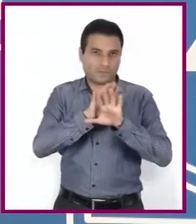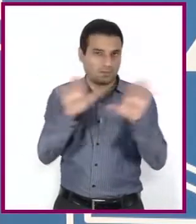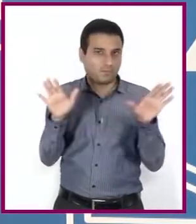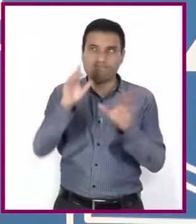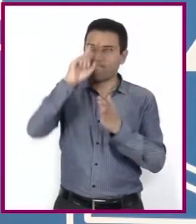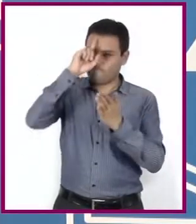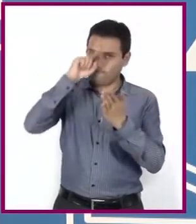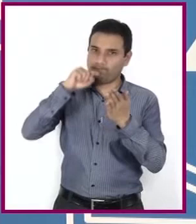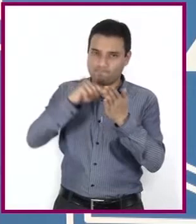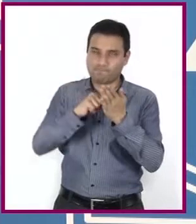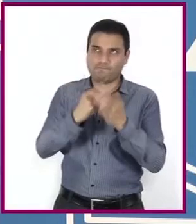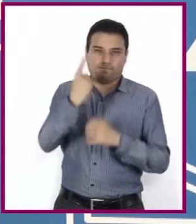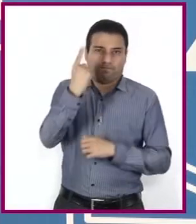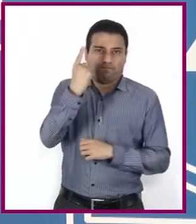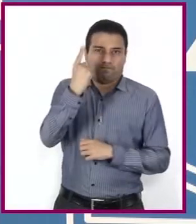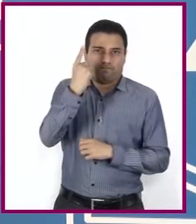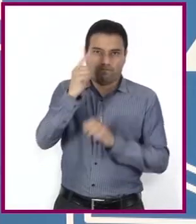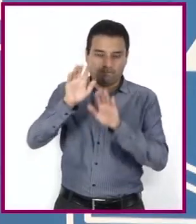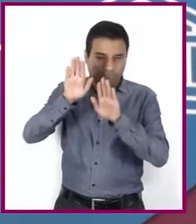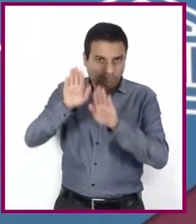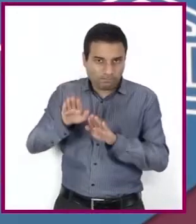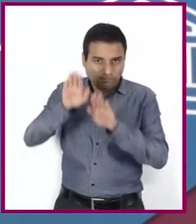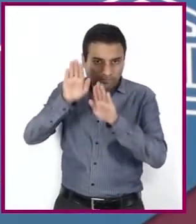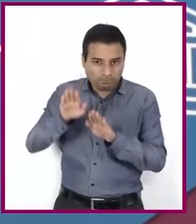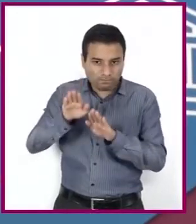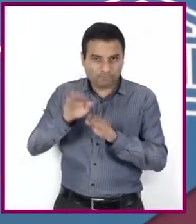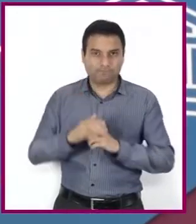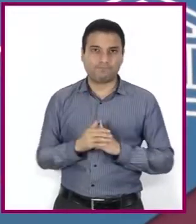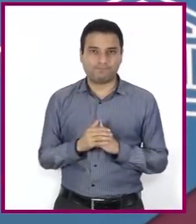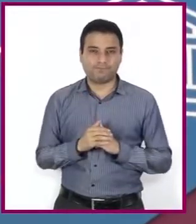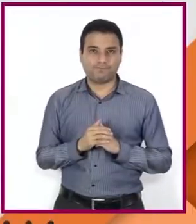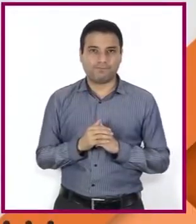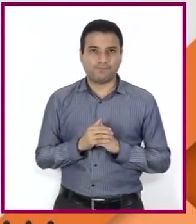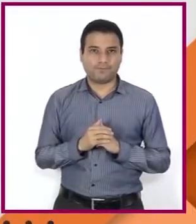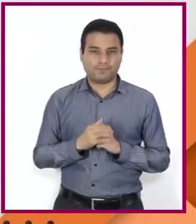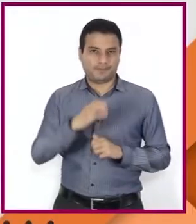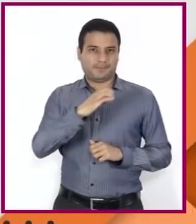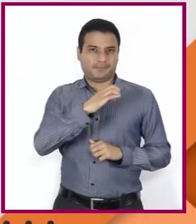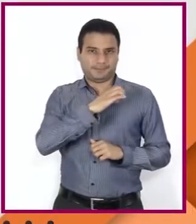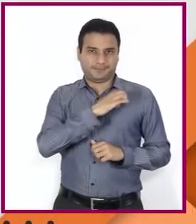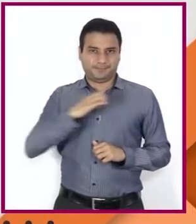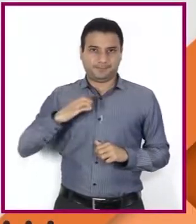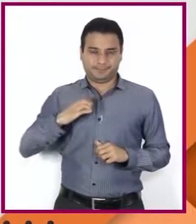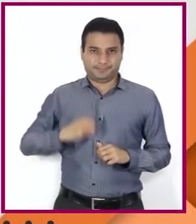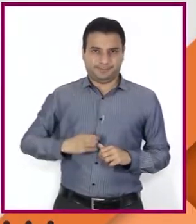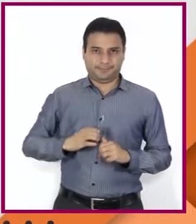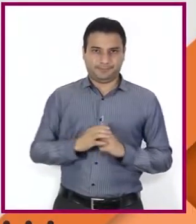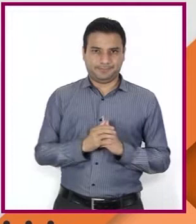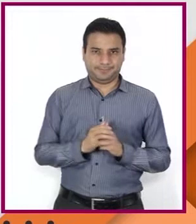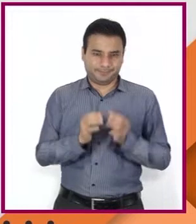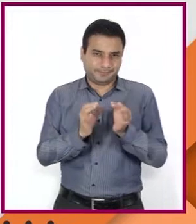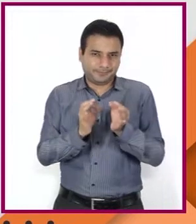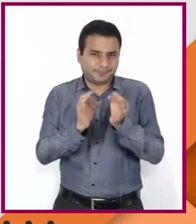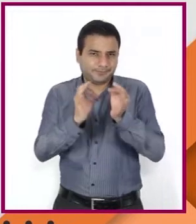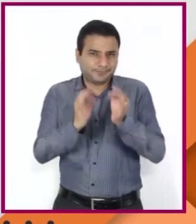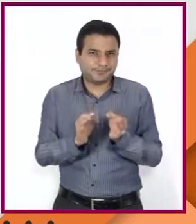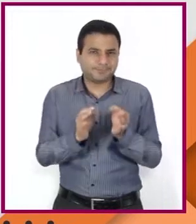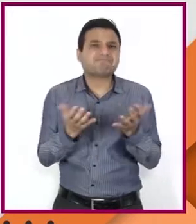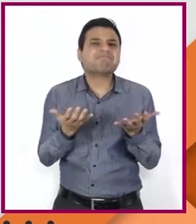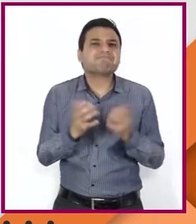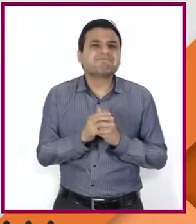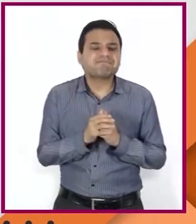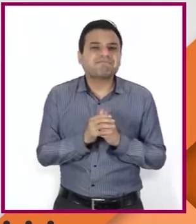y rendían culto a un solo Dios. El cristianismo, como su nombre lo indica, gira en torno a las enseñanzas